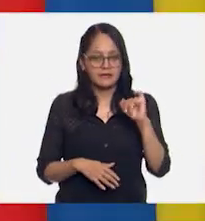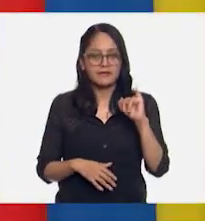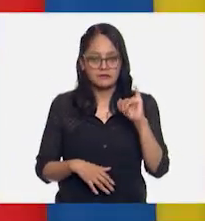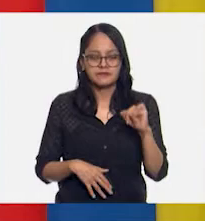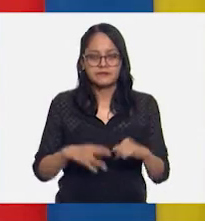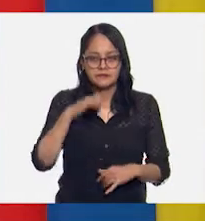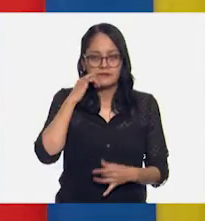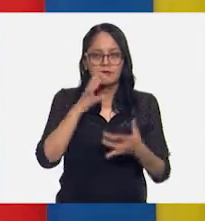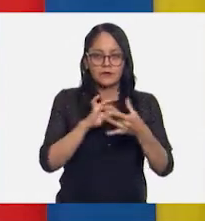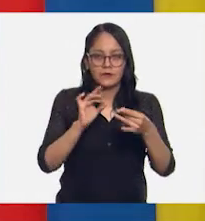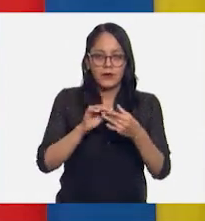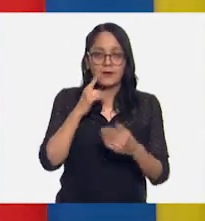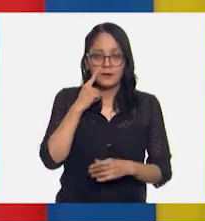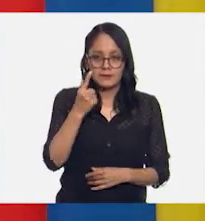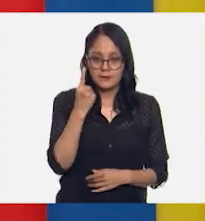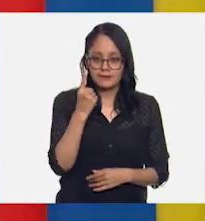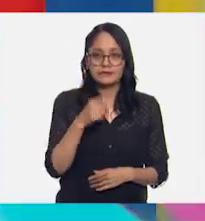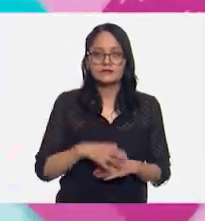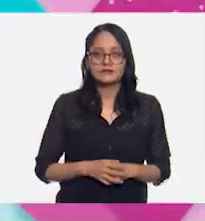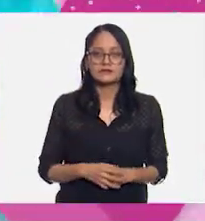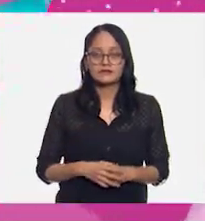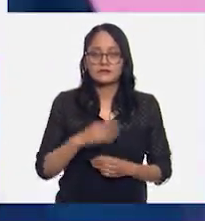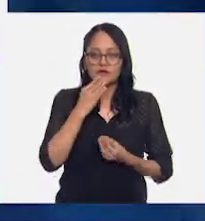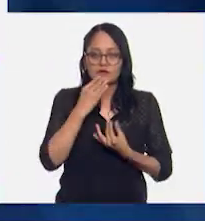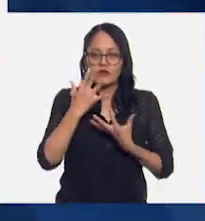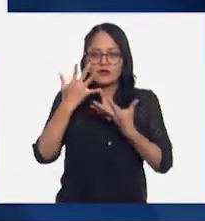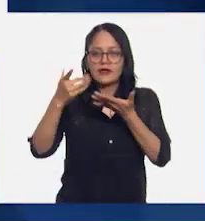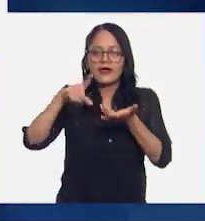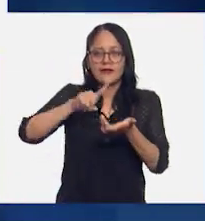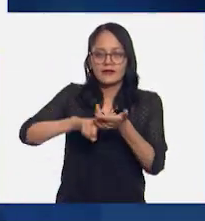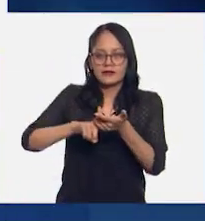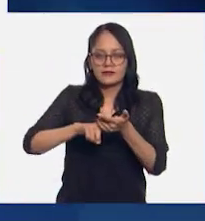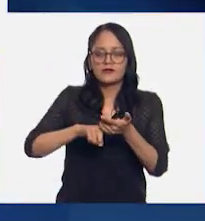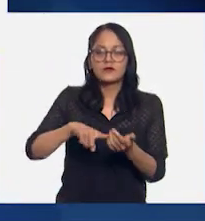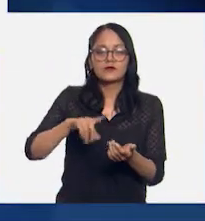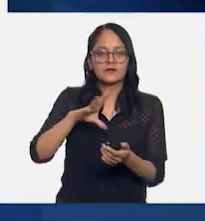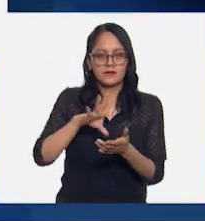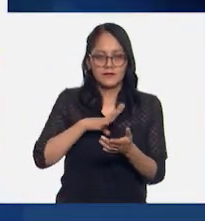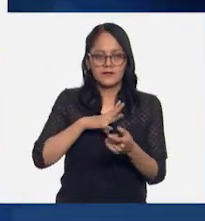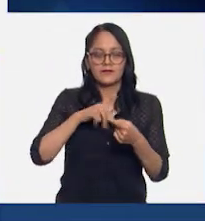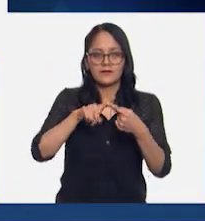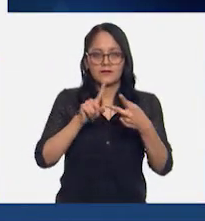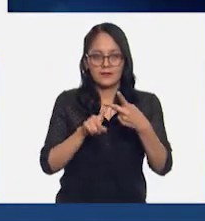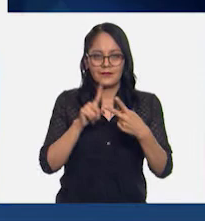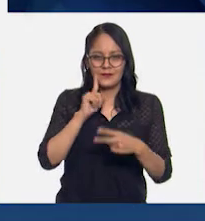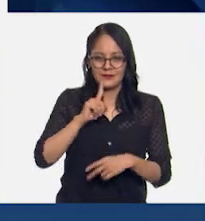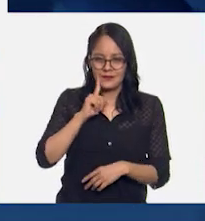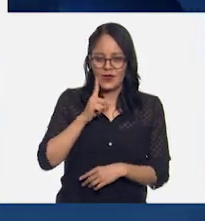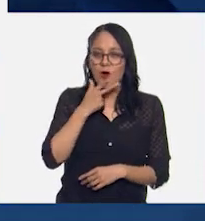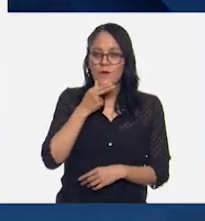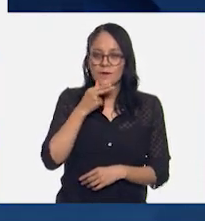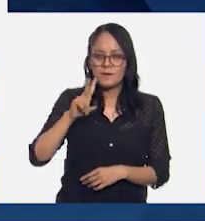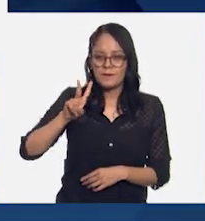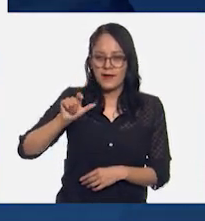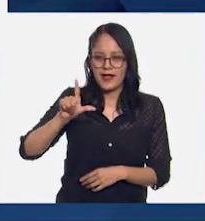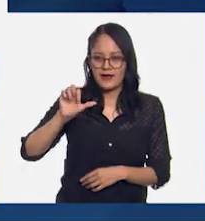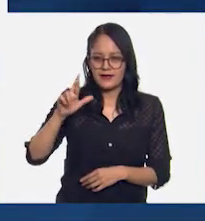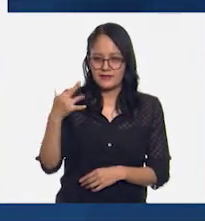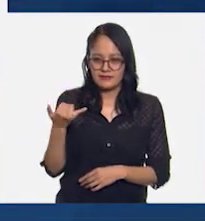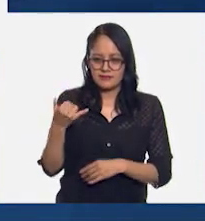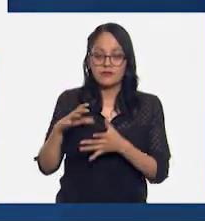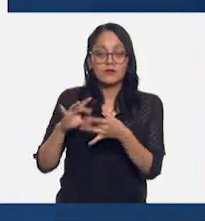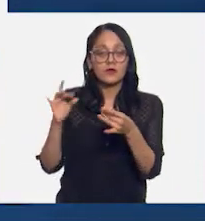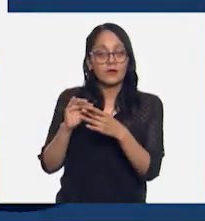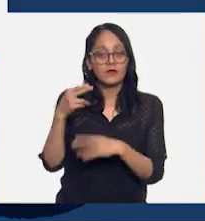quiero destacar la definición implícita de poesía que incluye, la cual coincide con la de Valéry, al menos en que parte del objetivo